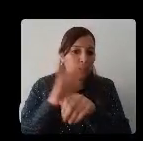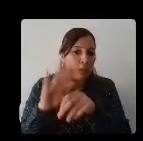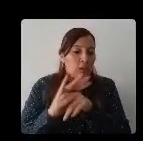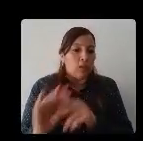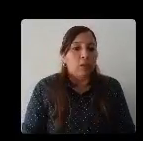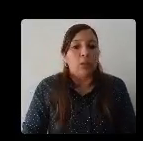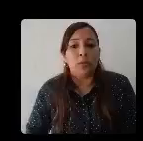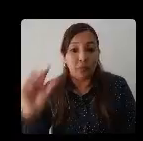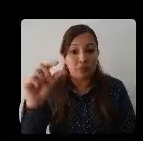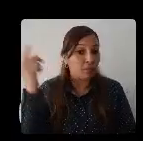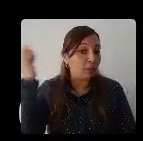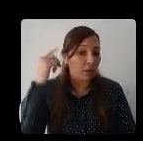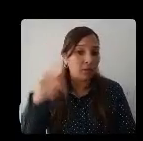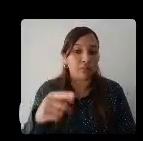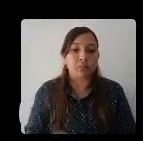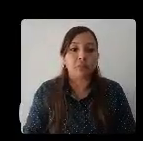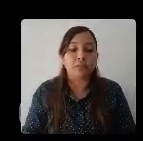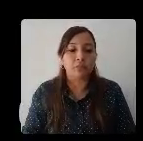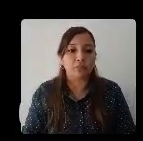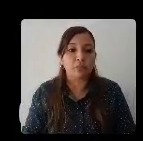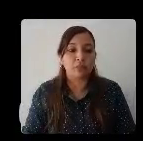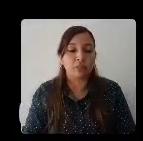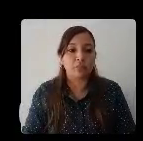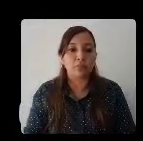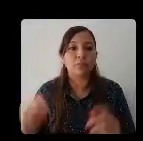turísticos ustedes ofrecen?